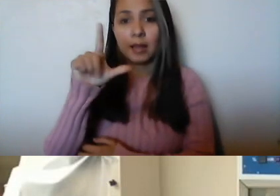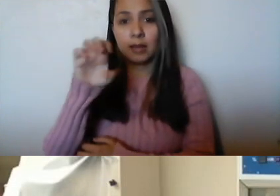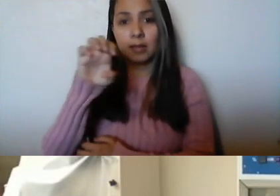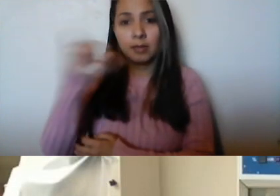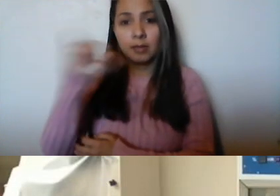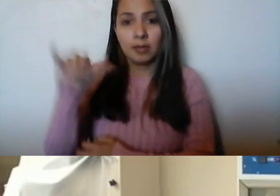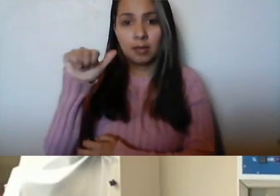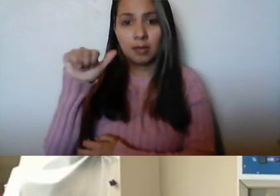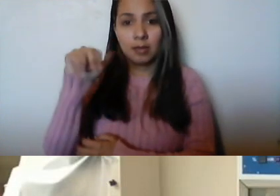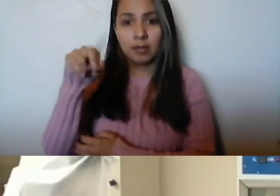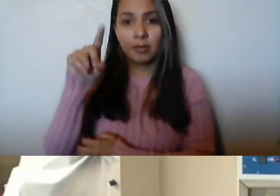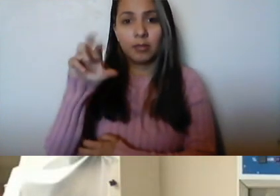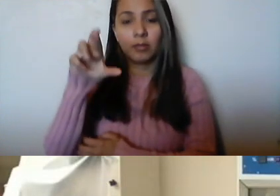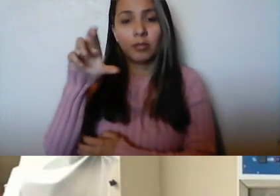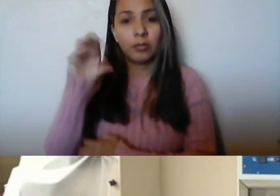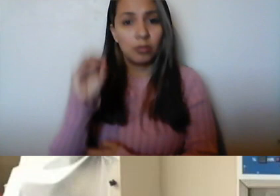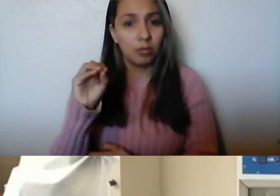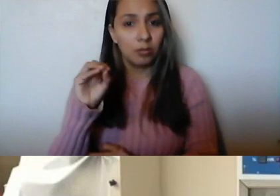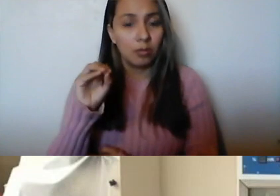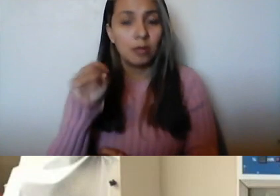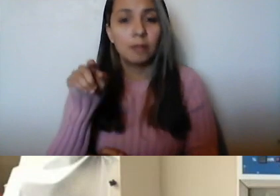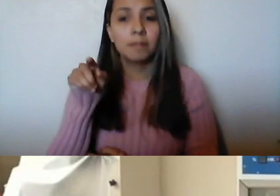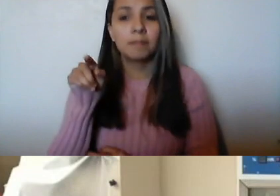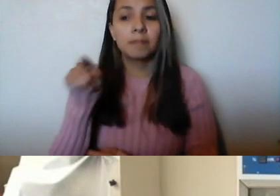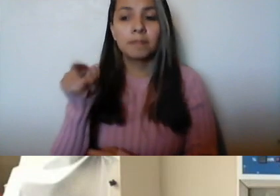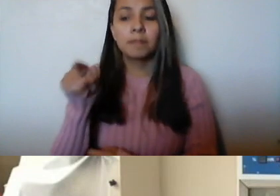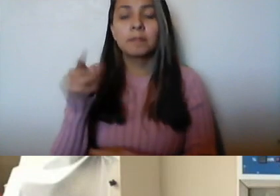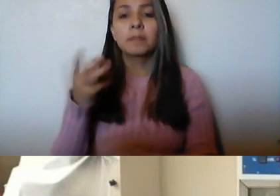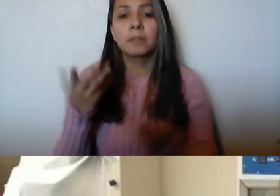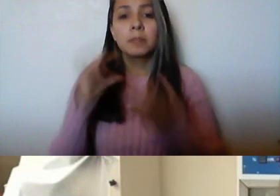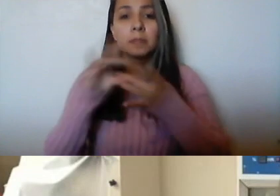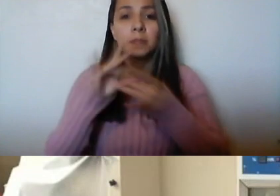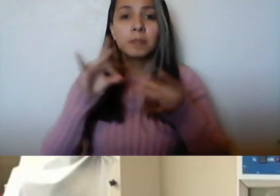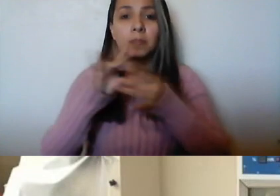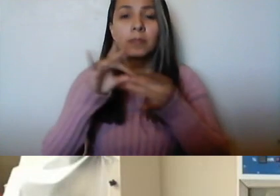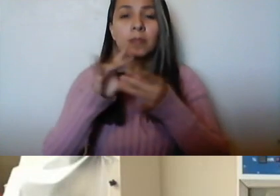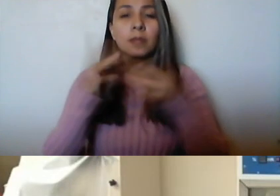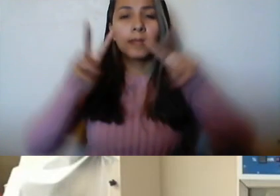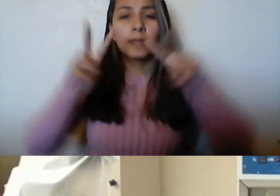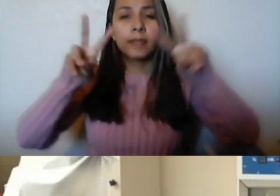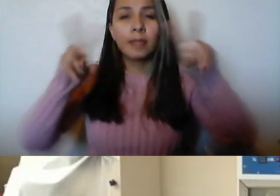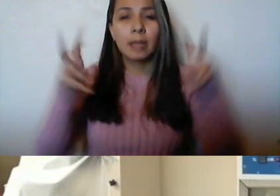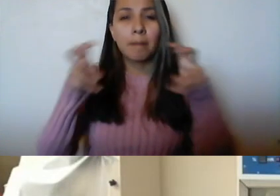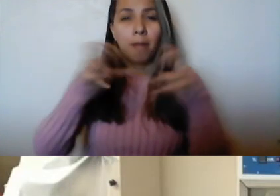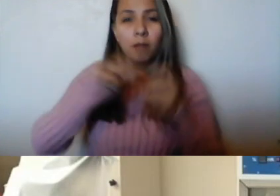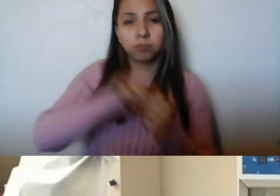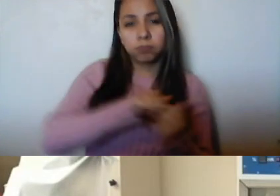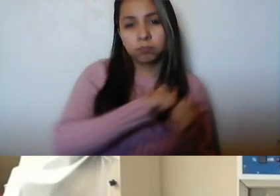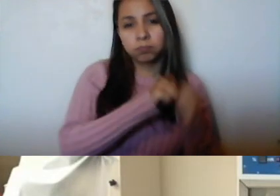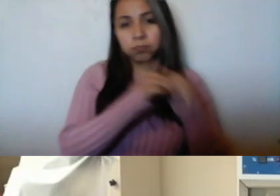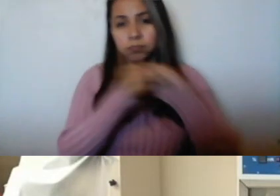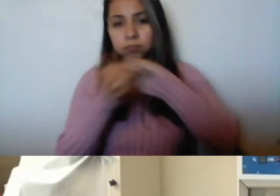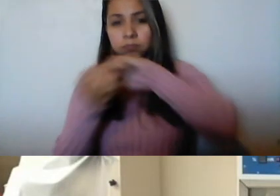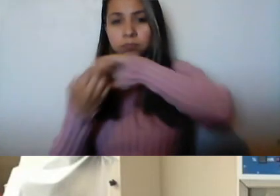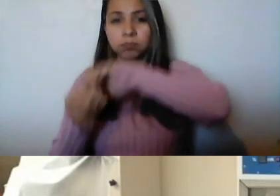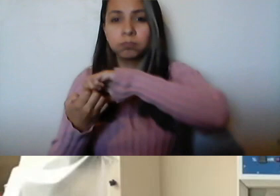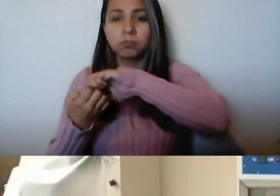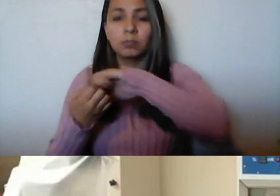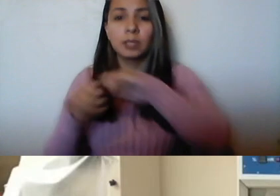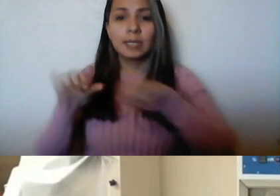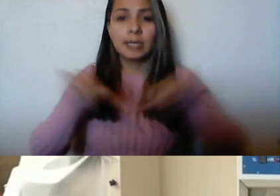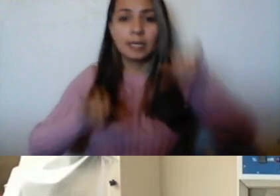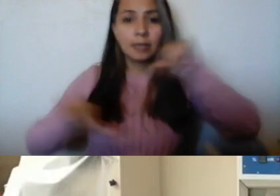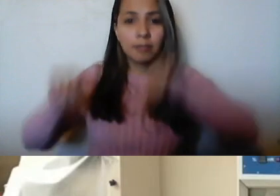Barbero, el cual nos dará el tema de evolución química en un modelo de